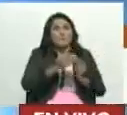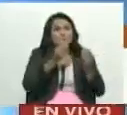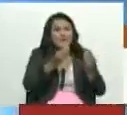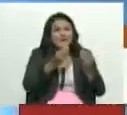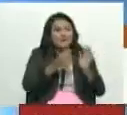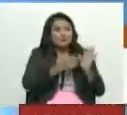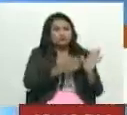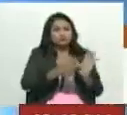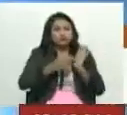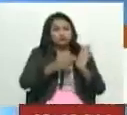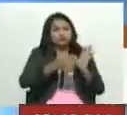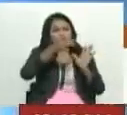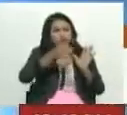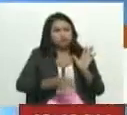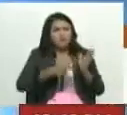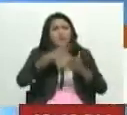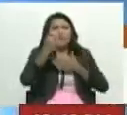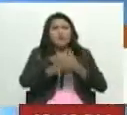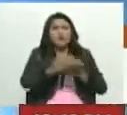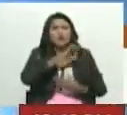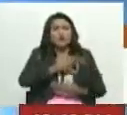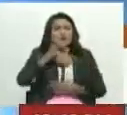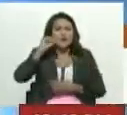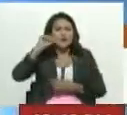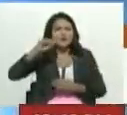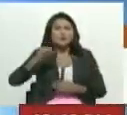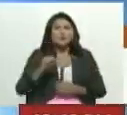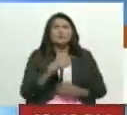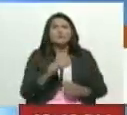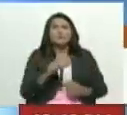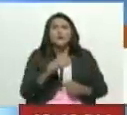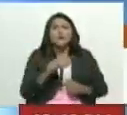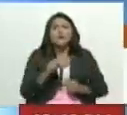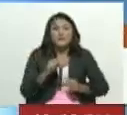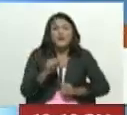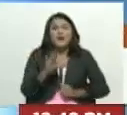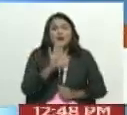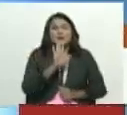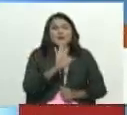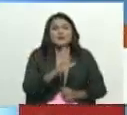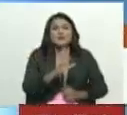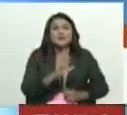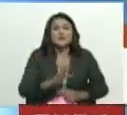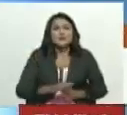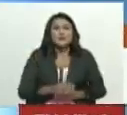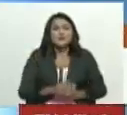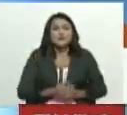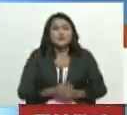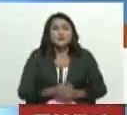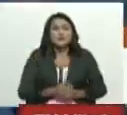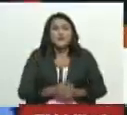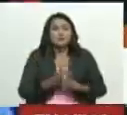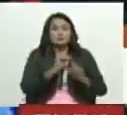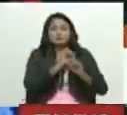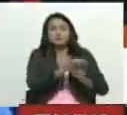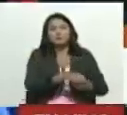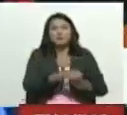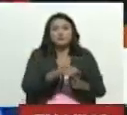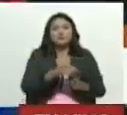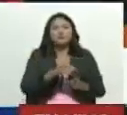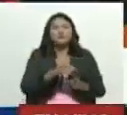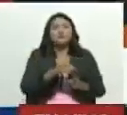nuestro proyecto de socialismo y por ahí vamos vencer ideológicamente también la